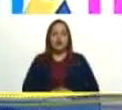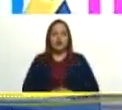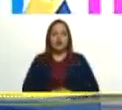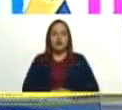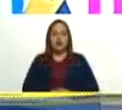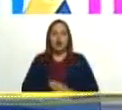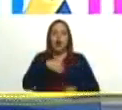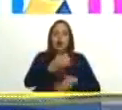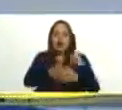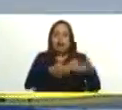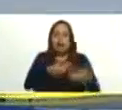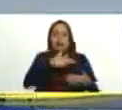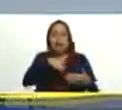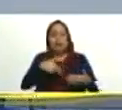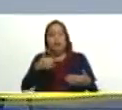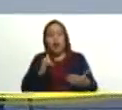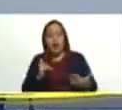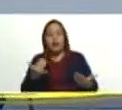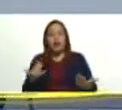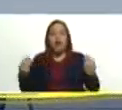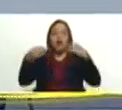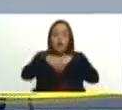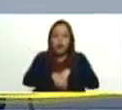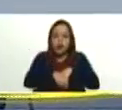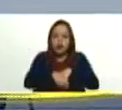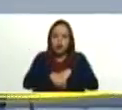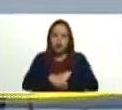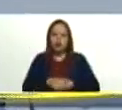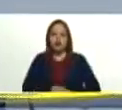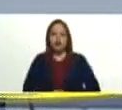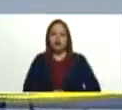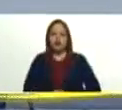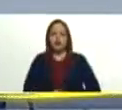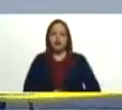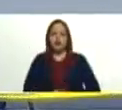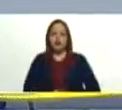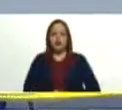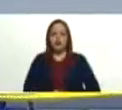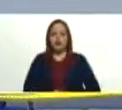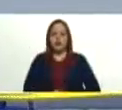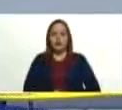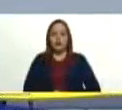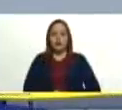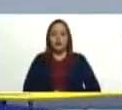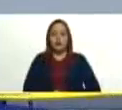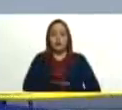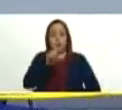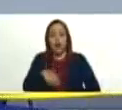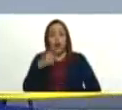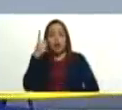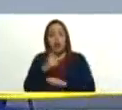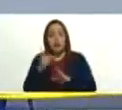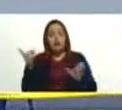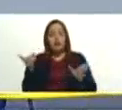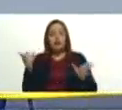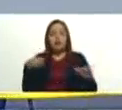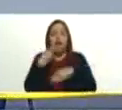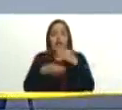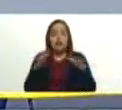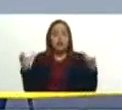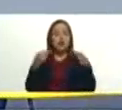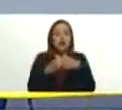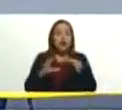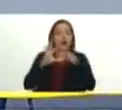Poco a poco llegaremos a un acuerdo. We have engagements which we are planning. Tenemos reuniones con la